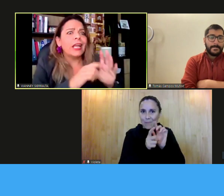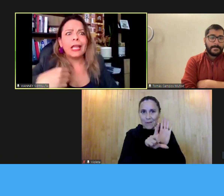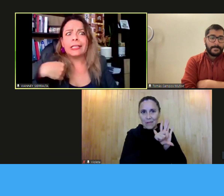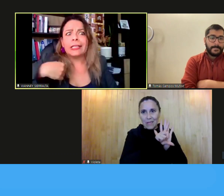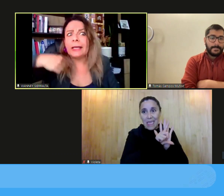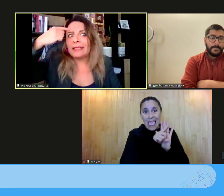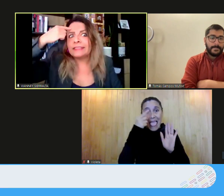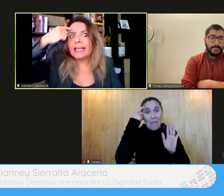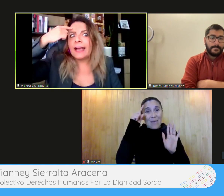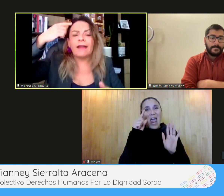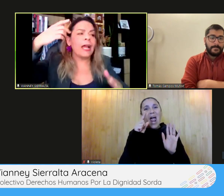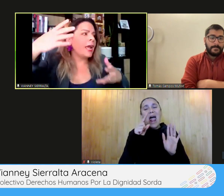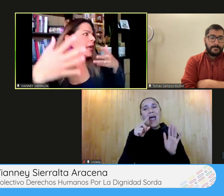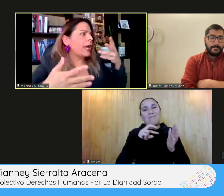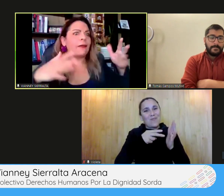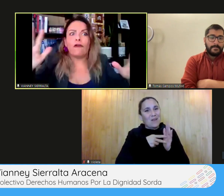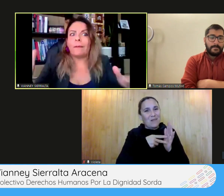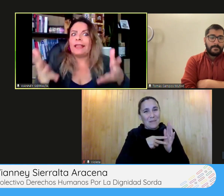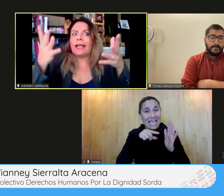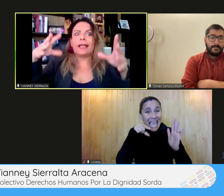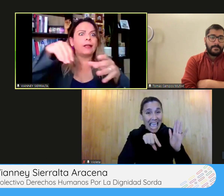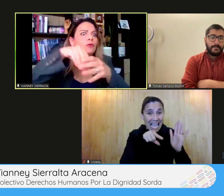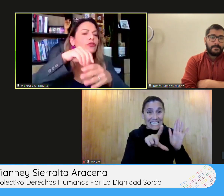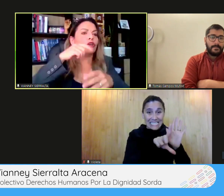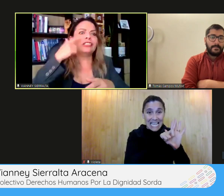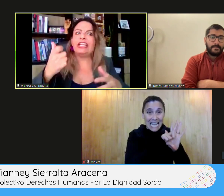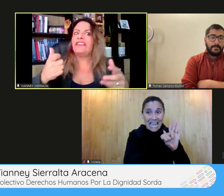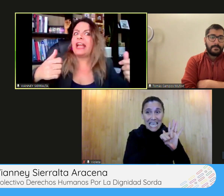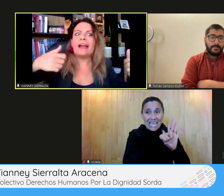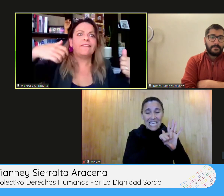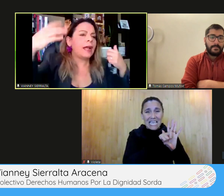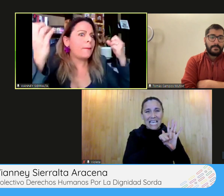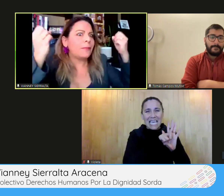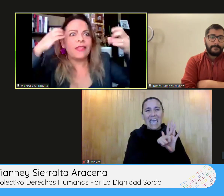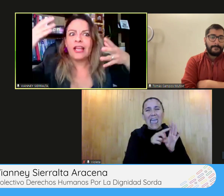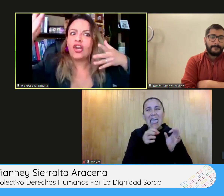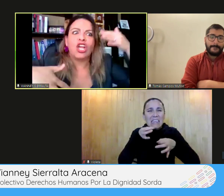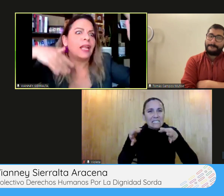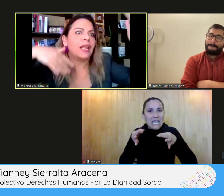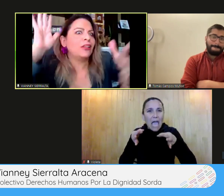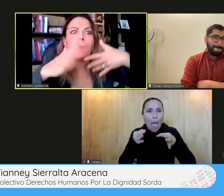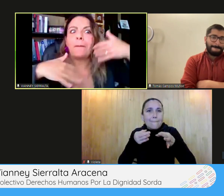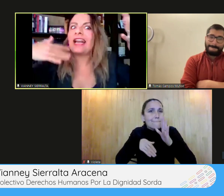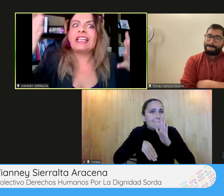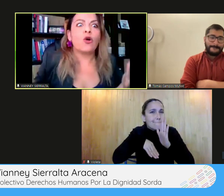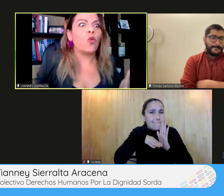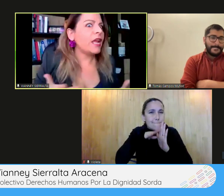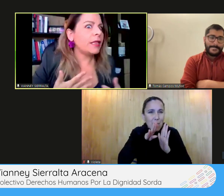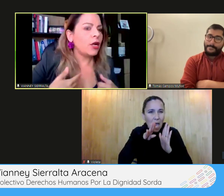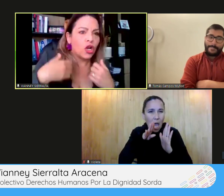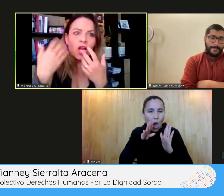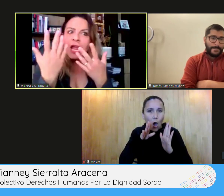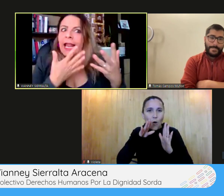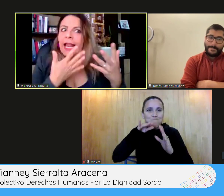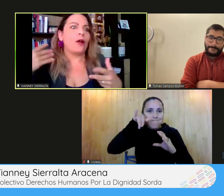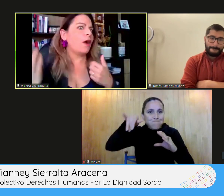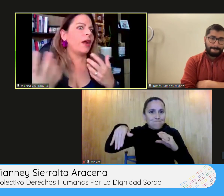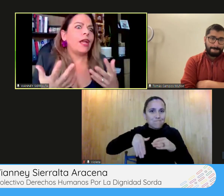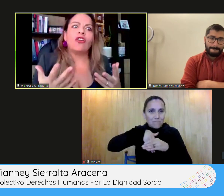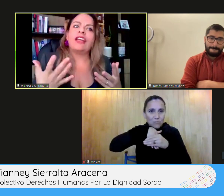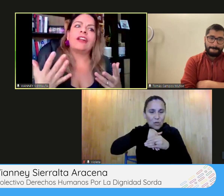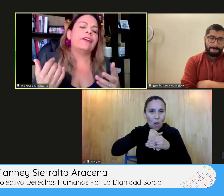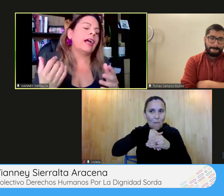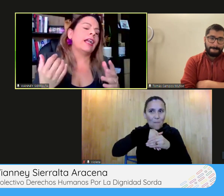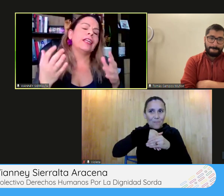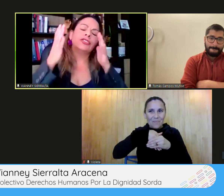con esa ley, que se pensaba que fomentar la inclusión significaba aprender los elementos paralingüísticos, el